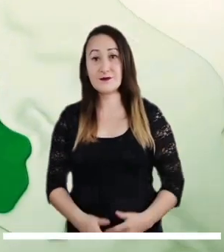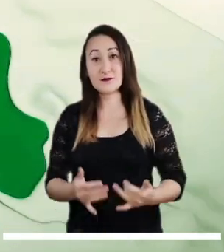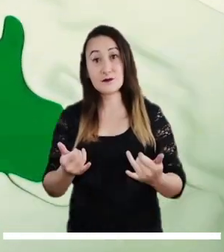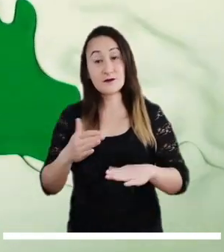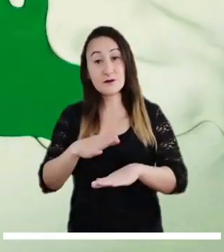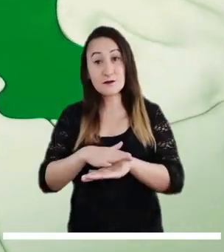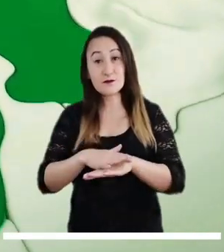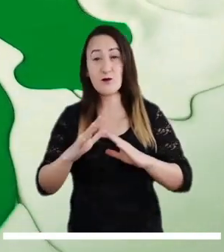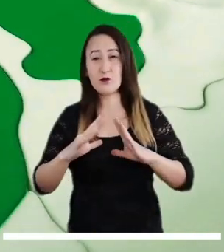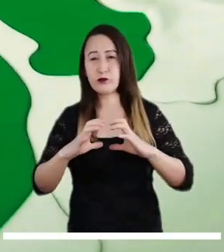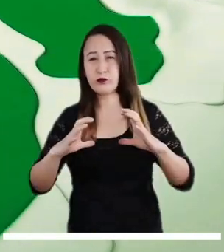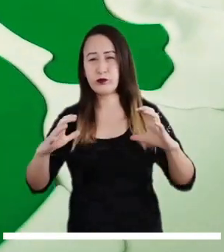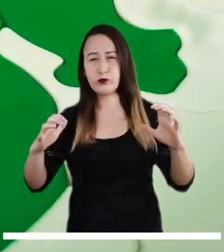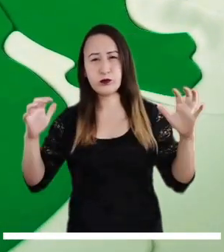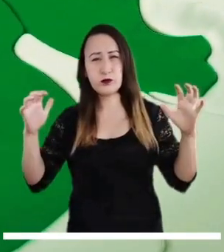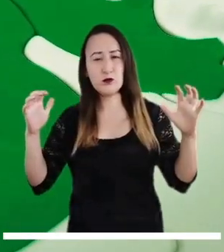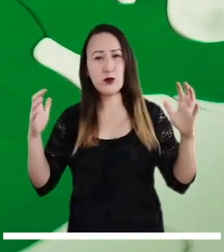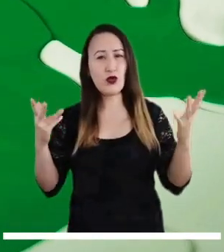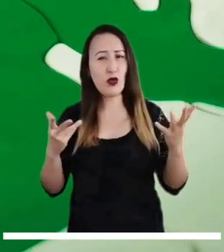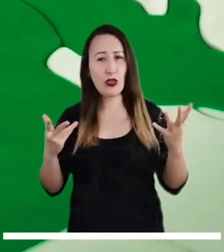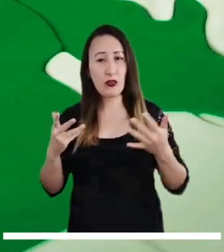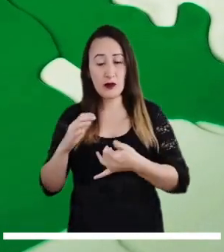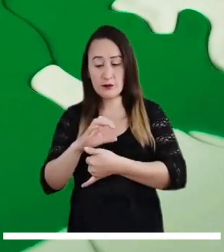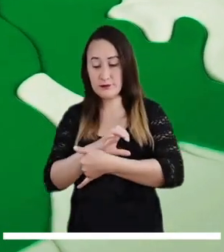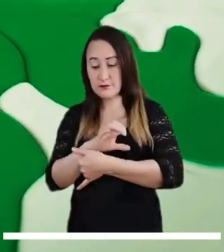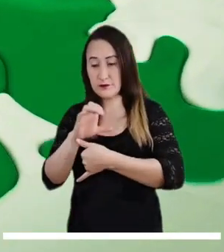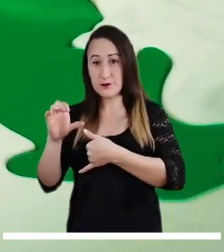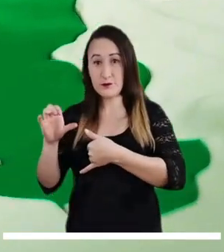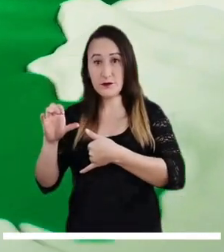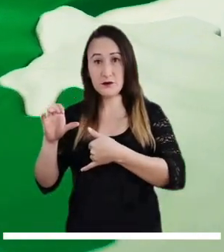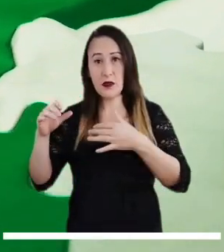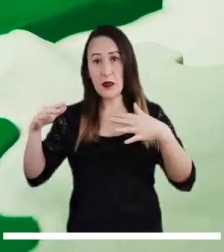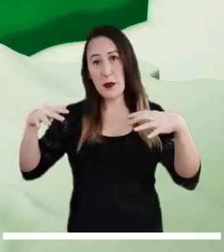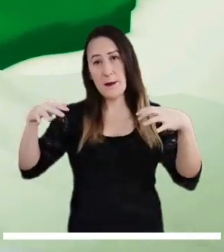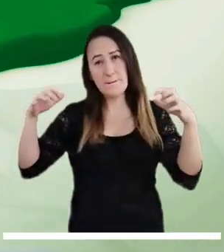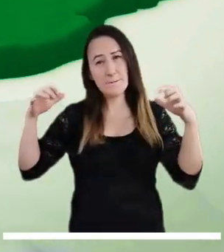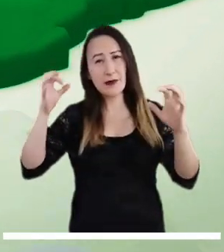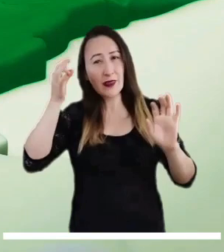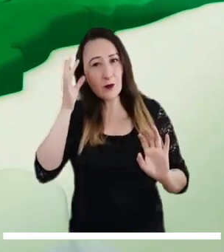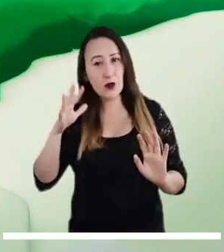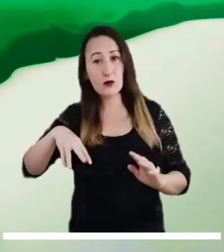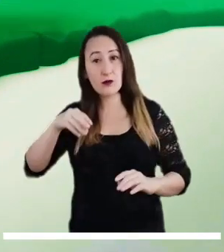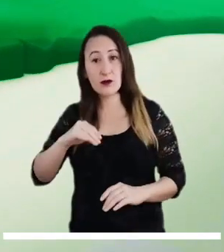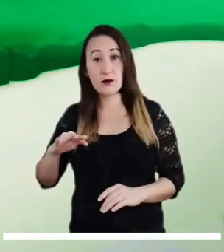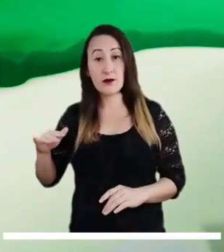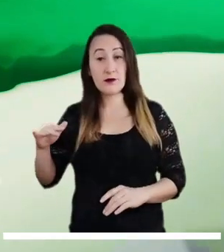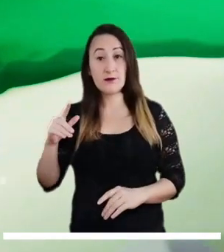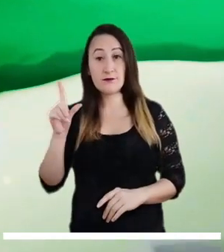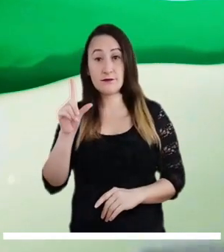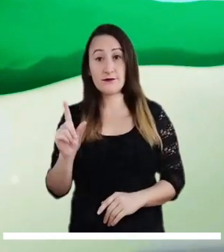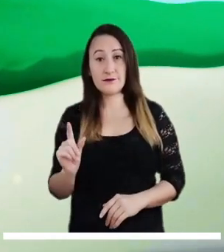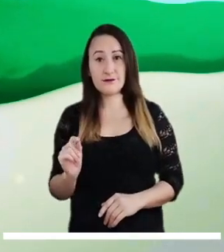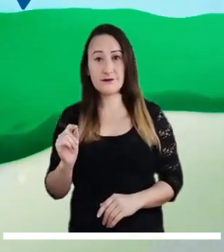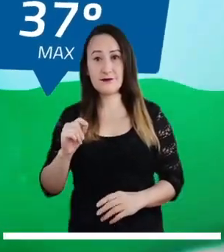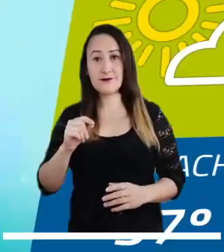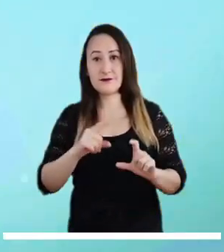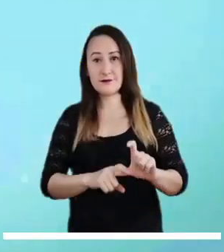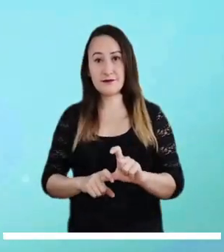Se espera una tarde con cielo cubierto y tiempo seco en la región Caribe. Sin embargo, tendremos algunas lluvias sobre Magdalena, Cesar y